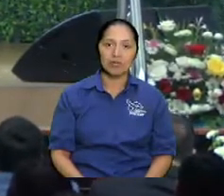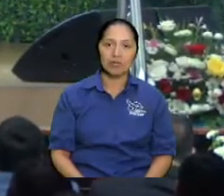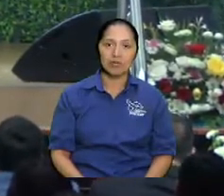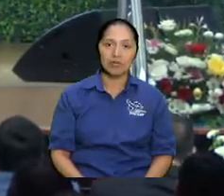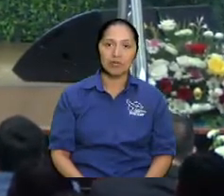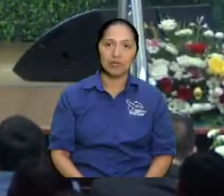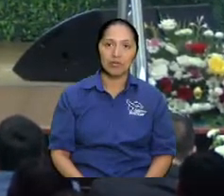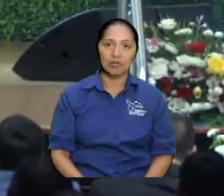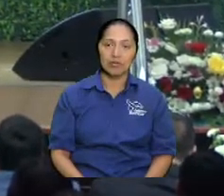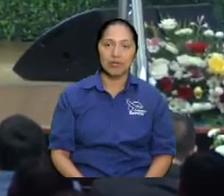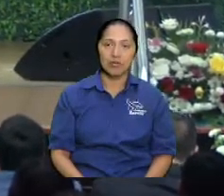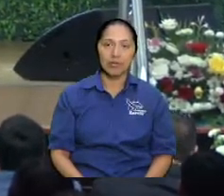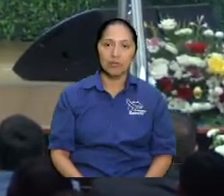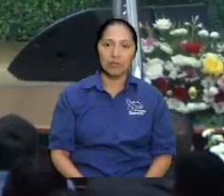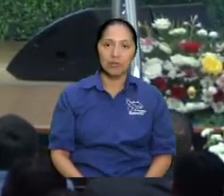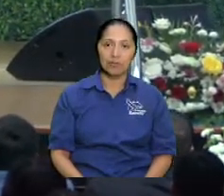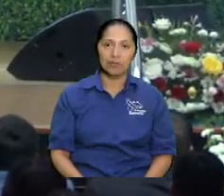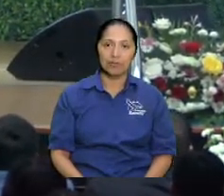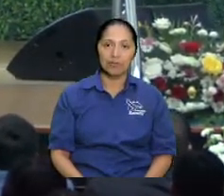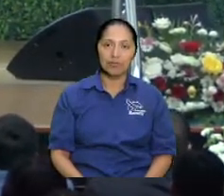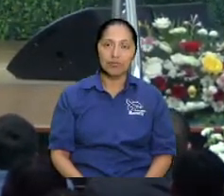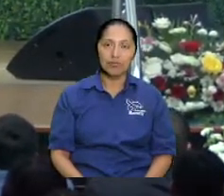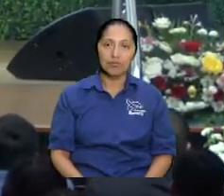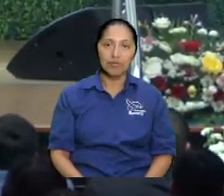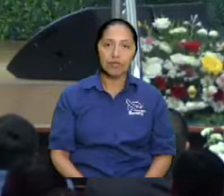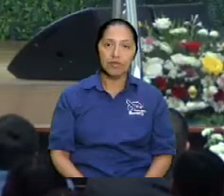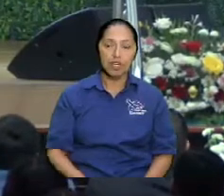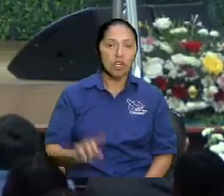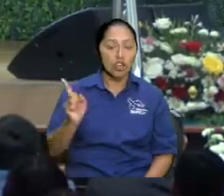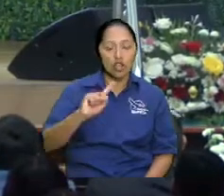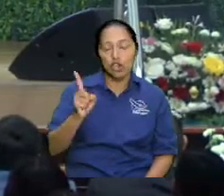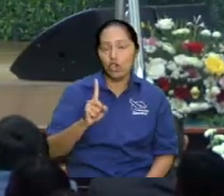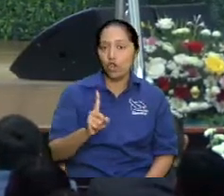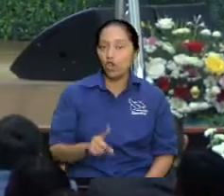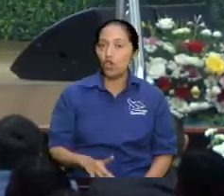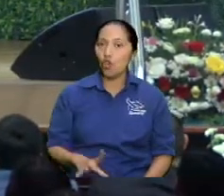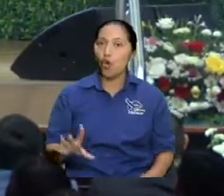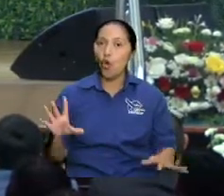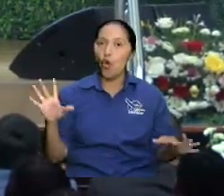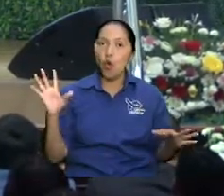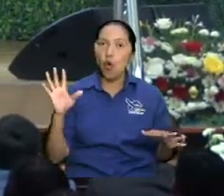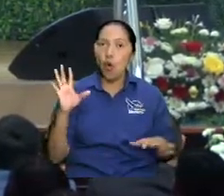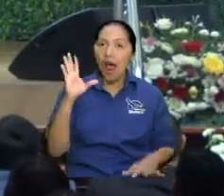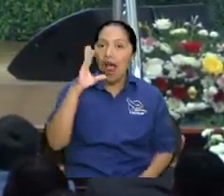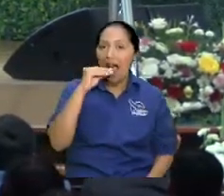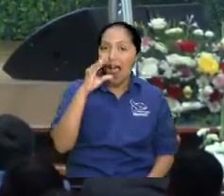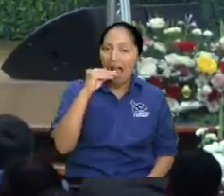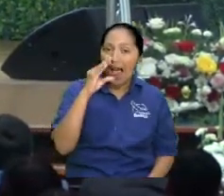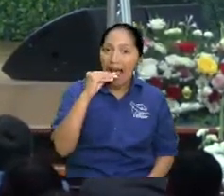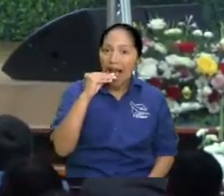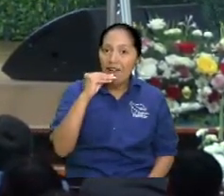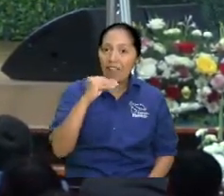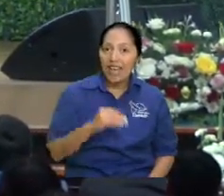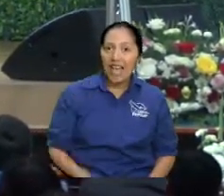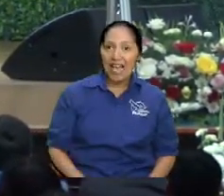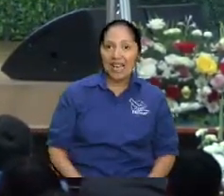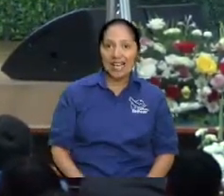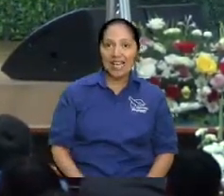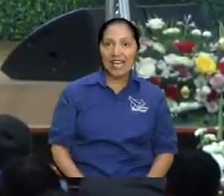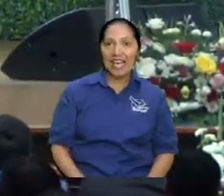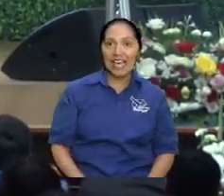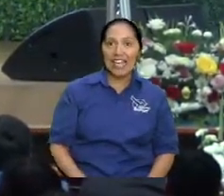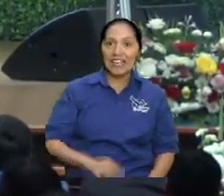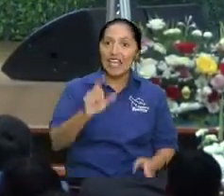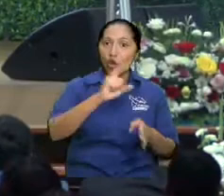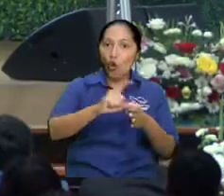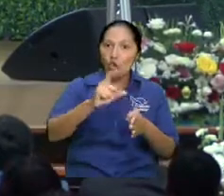Ahí no está diciendo que van a hacer de tu billetera una mercancía. No, no, no, no, no. Ahí dice que a ti te van a hacer una mercancía. Hay una gran diferencia